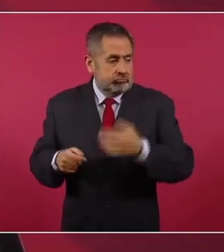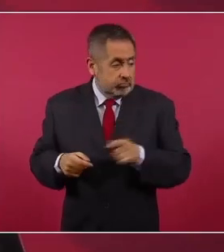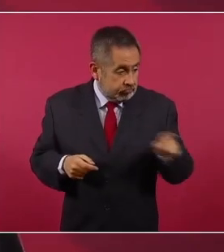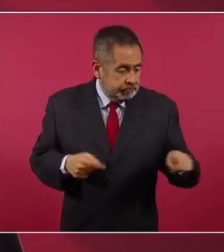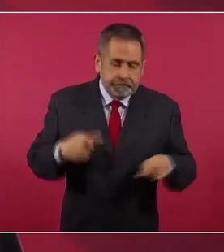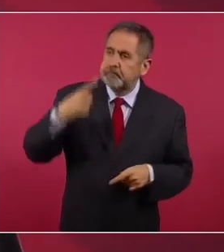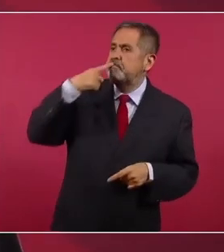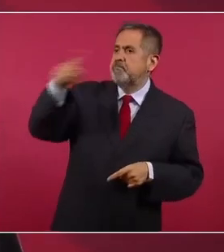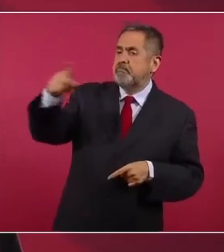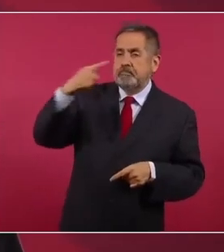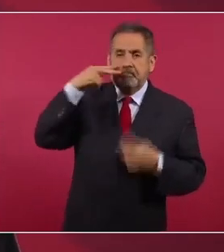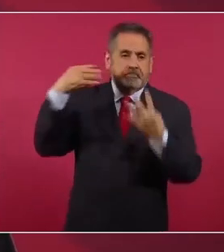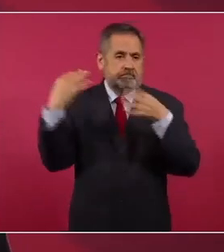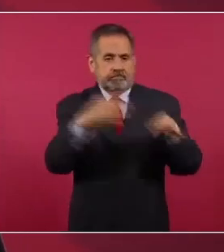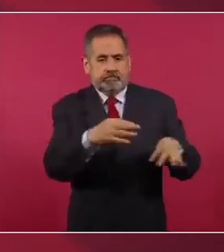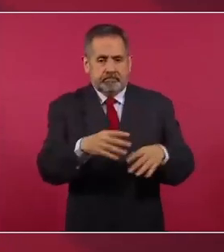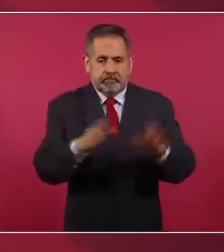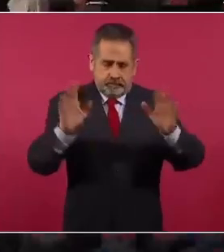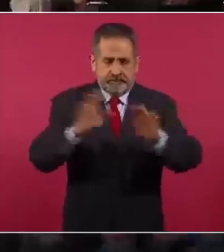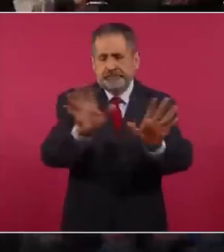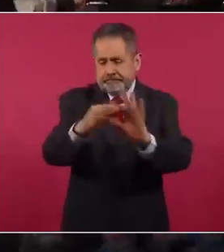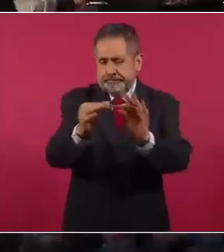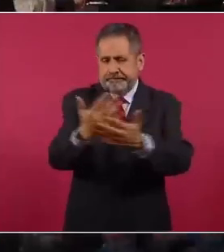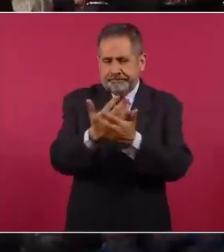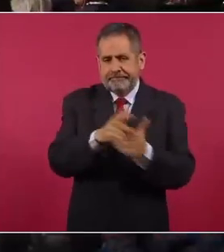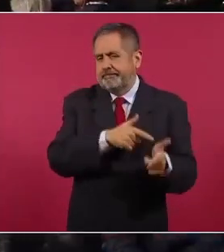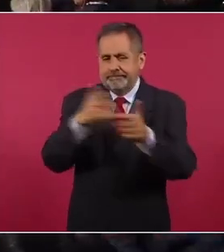denunciando. Pero bueno, ya